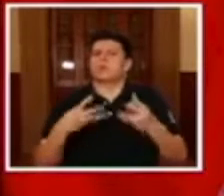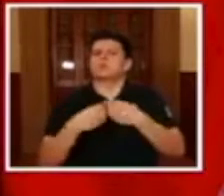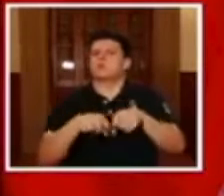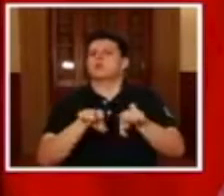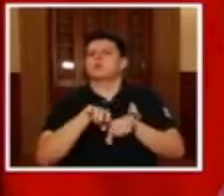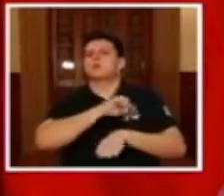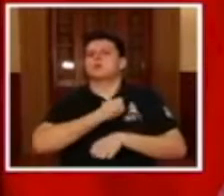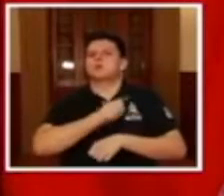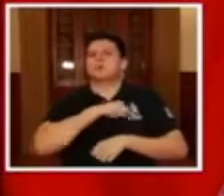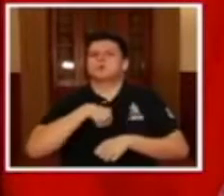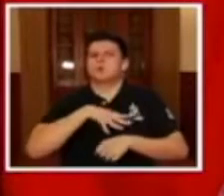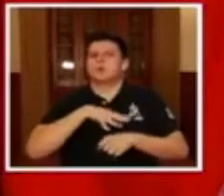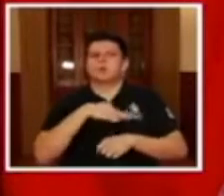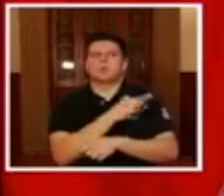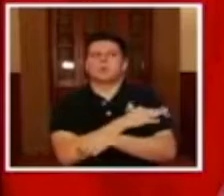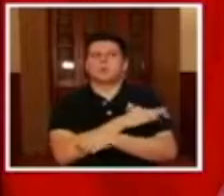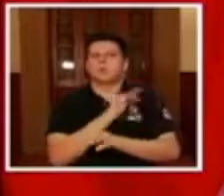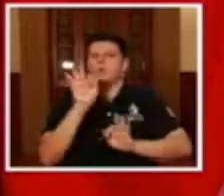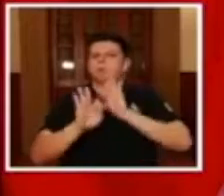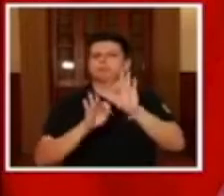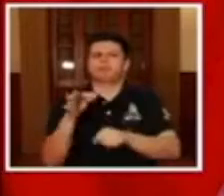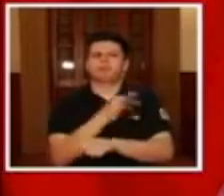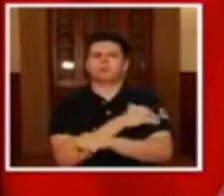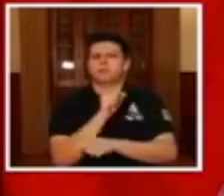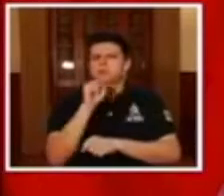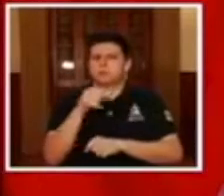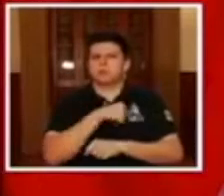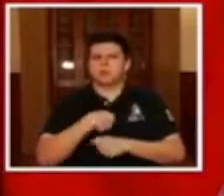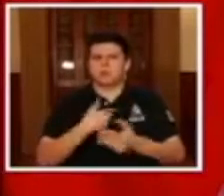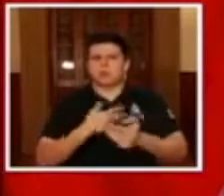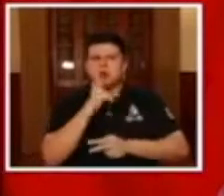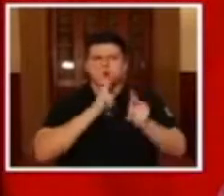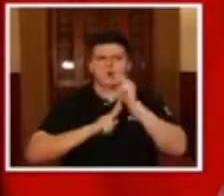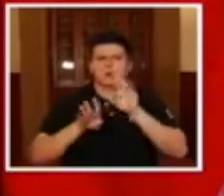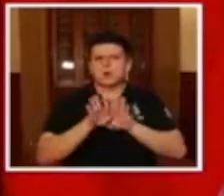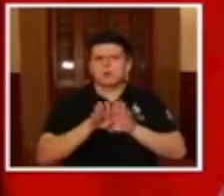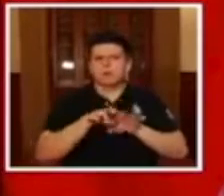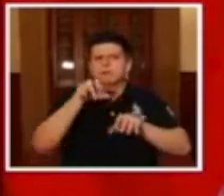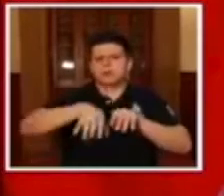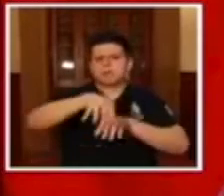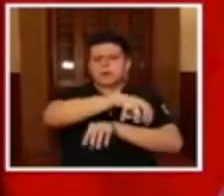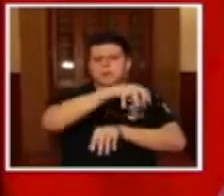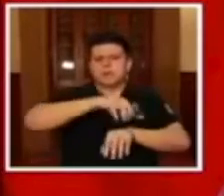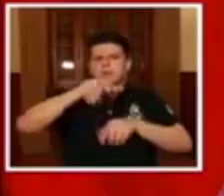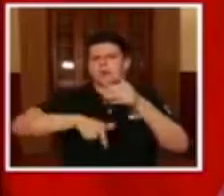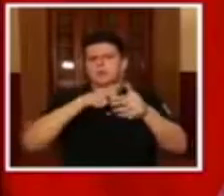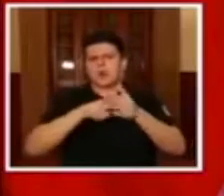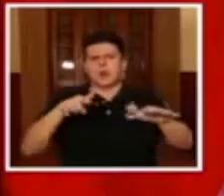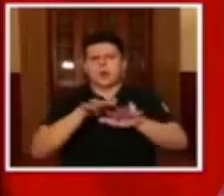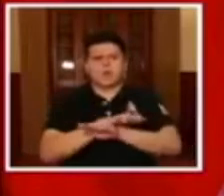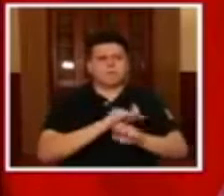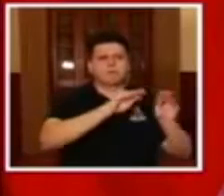vamos a tener vacuna para aplicarla nosotros realizaremos módulos itinerantes que estaremos en algunas colonias